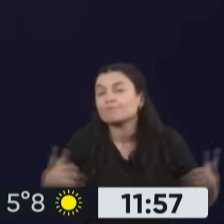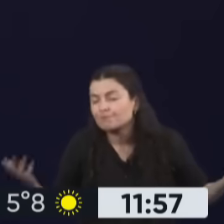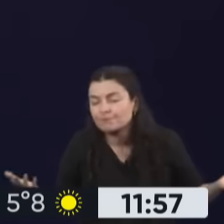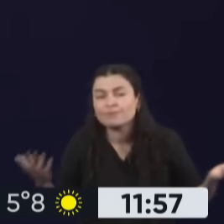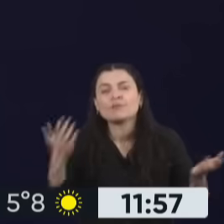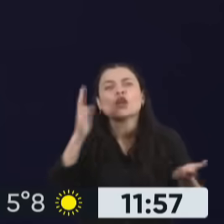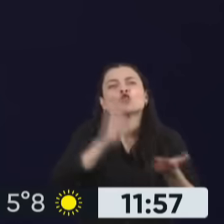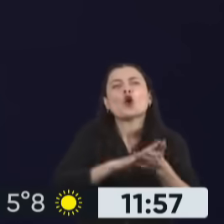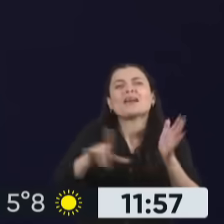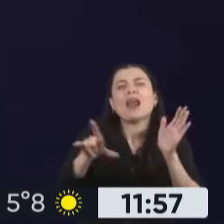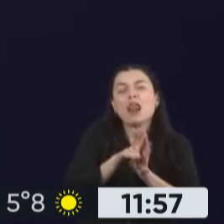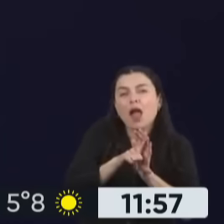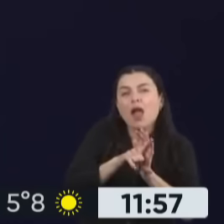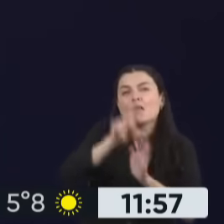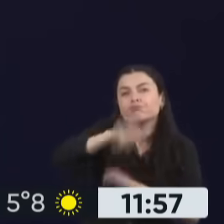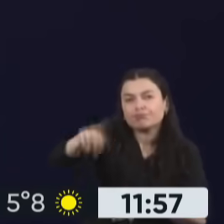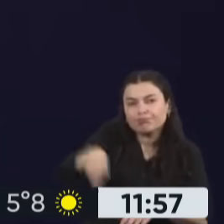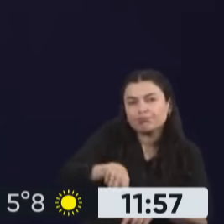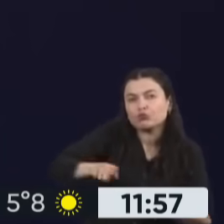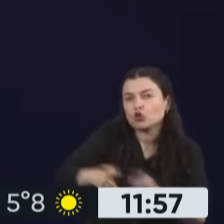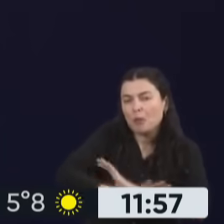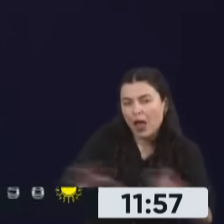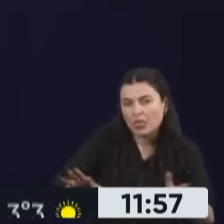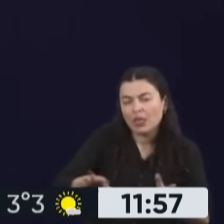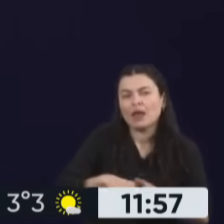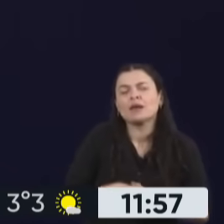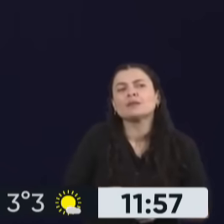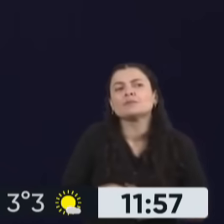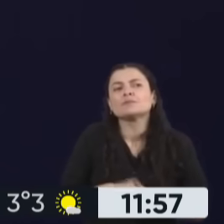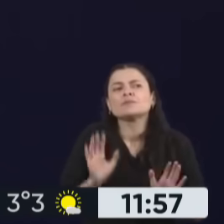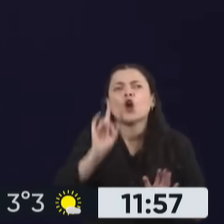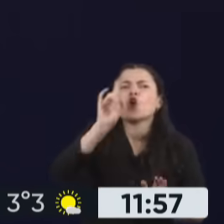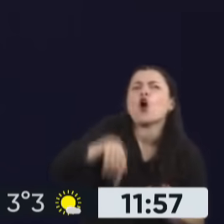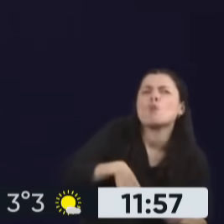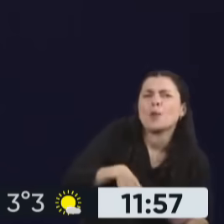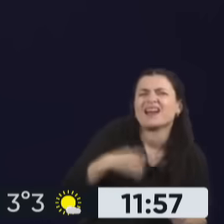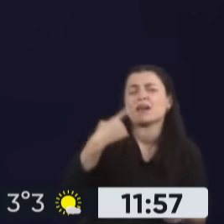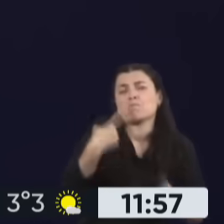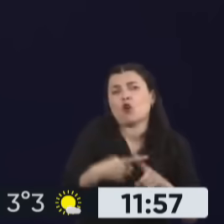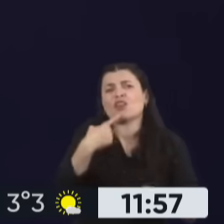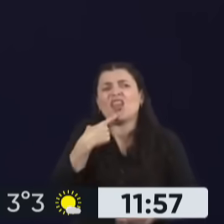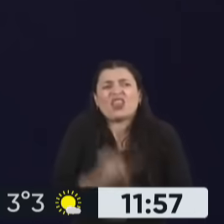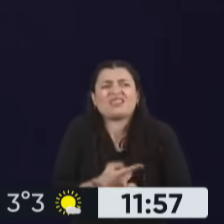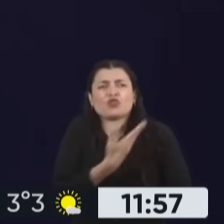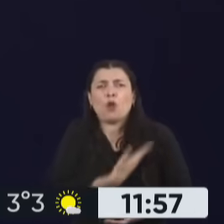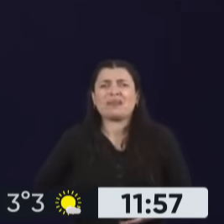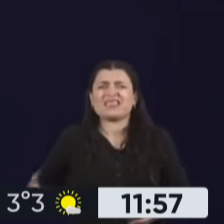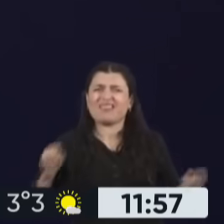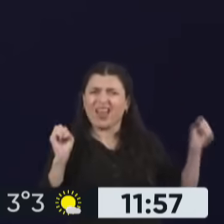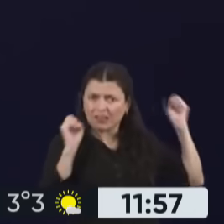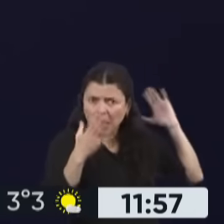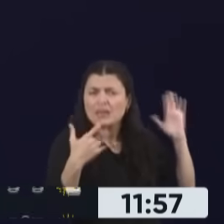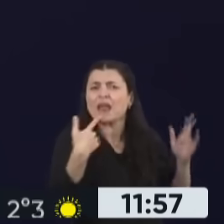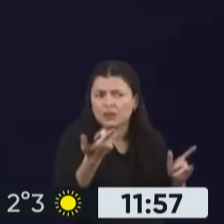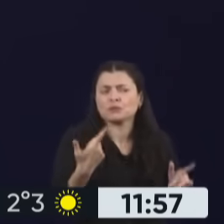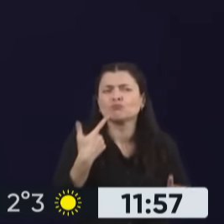digamos, el veto funciona siempre cuando o se ejecuta, el presidente toma la decisión de utilizar